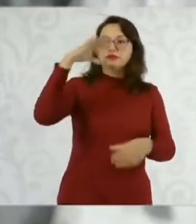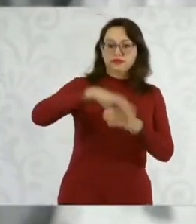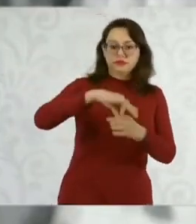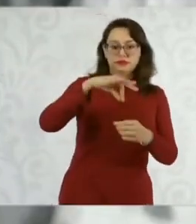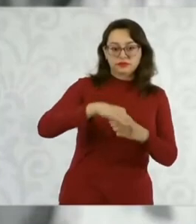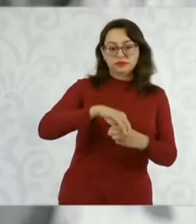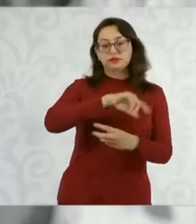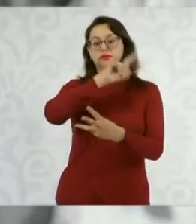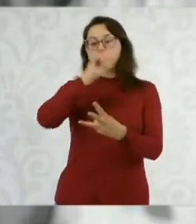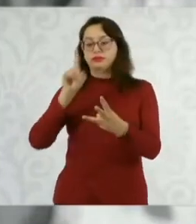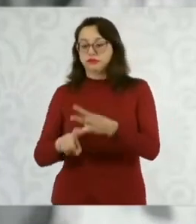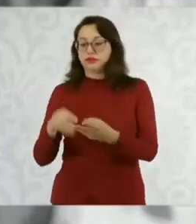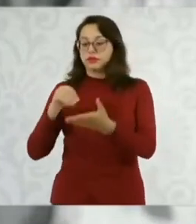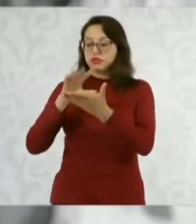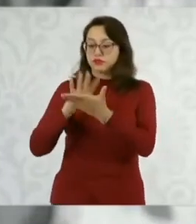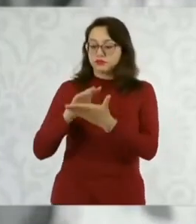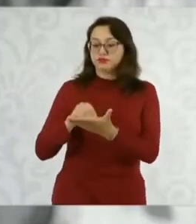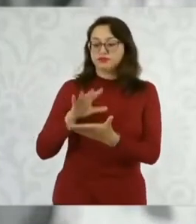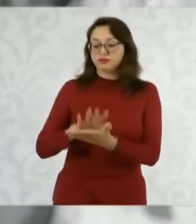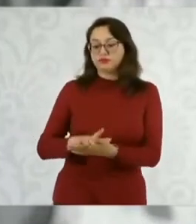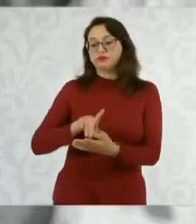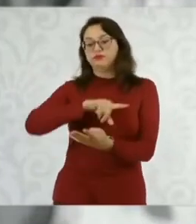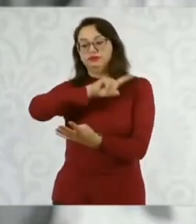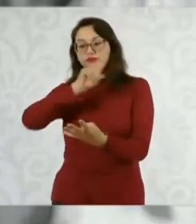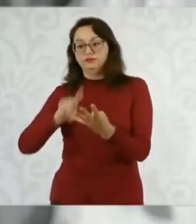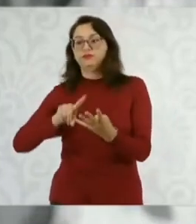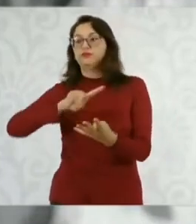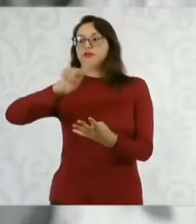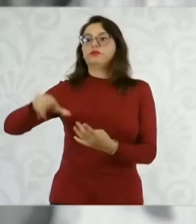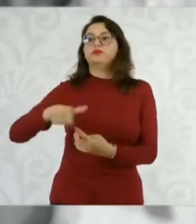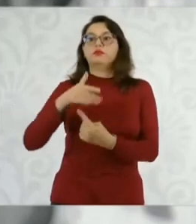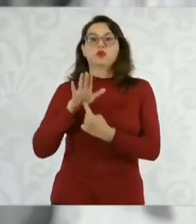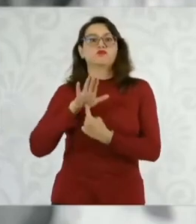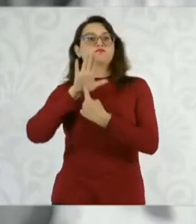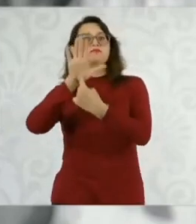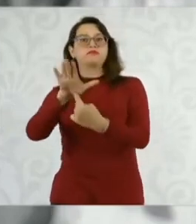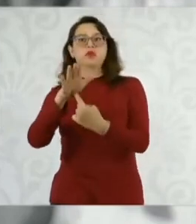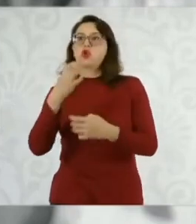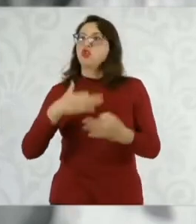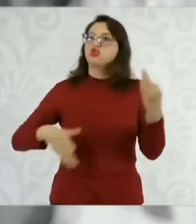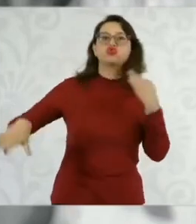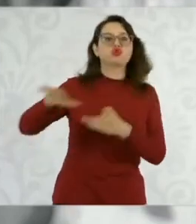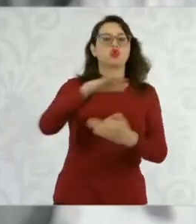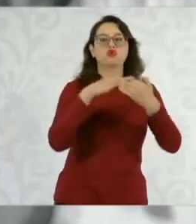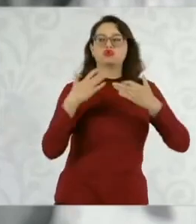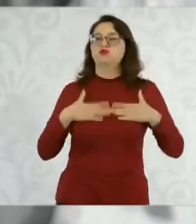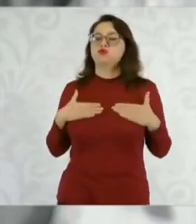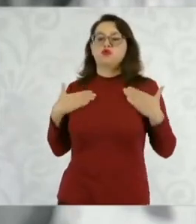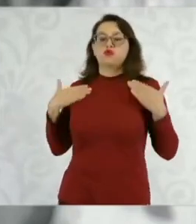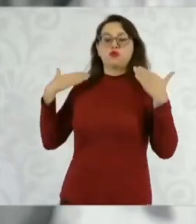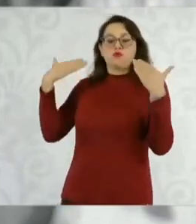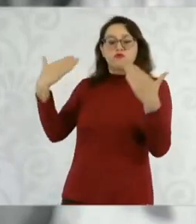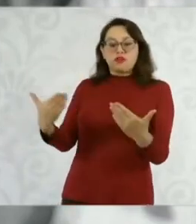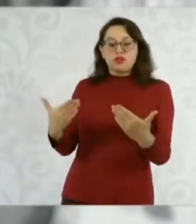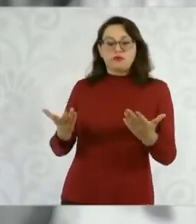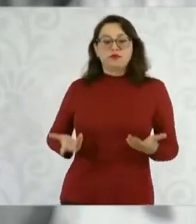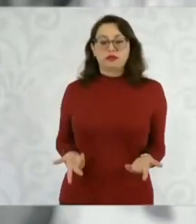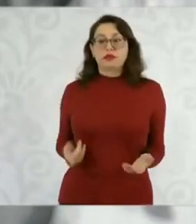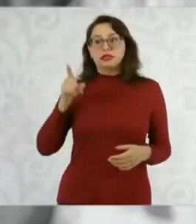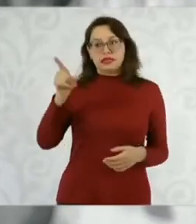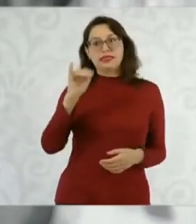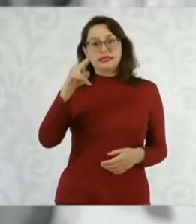después de los resultados, para que todo el mundo tengamos pues la certeza de la elección, que es finalmente una de las funciones